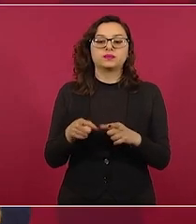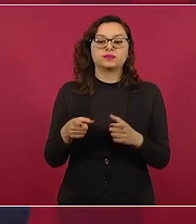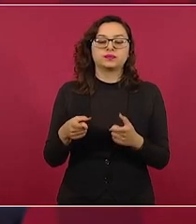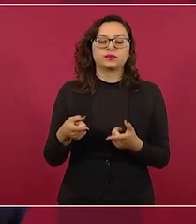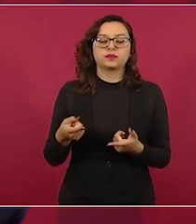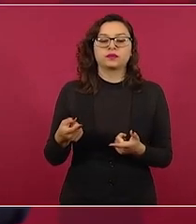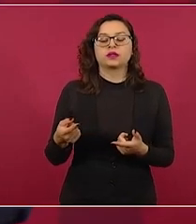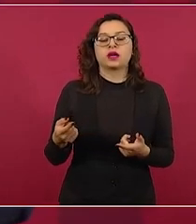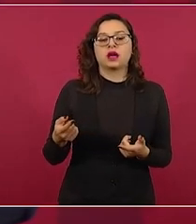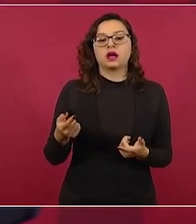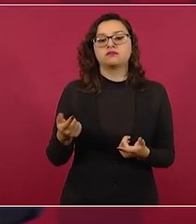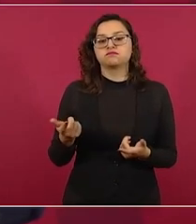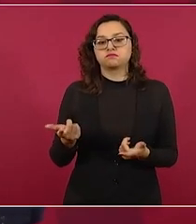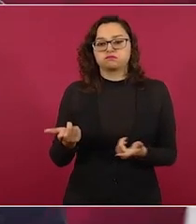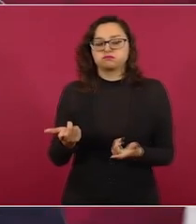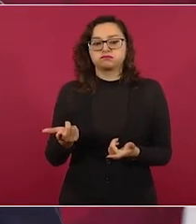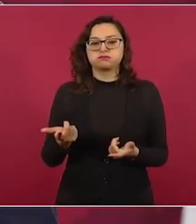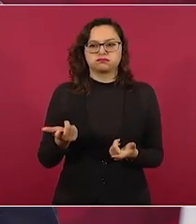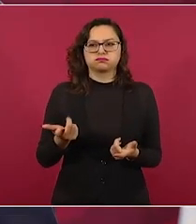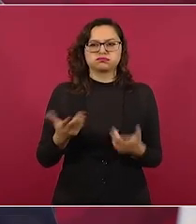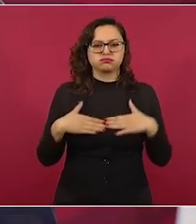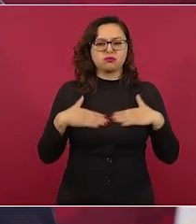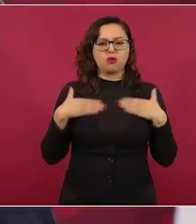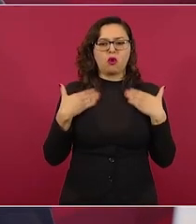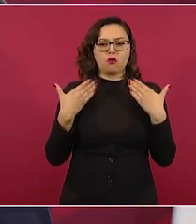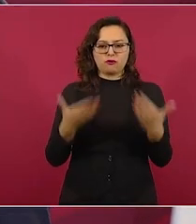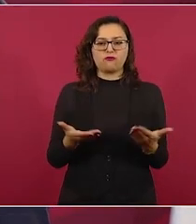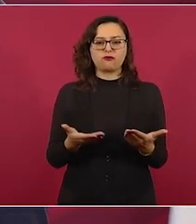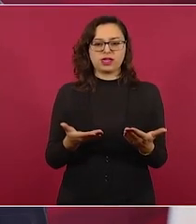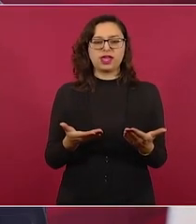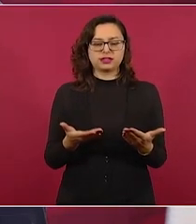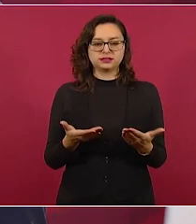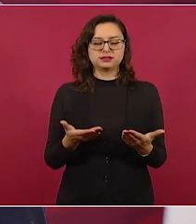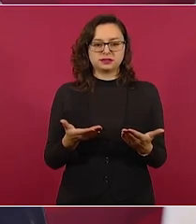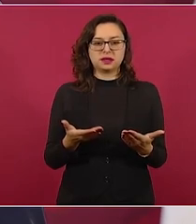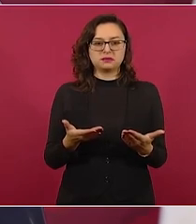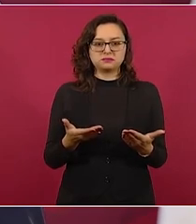significa que hay confianza en el país,